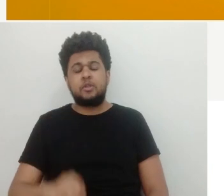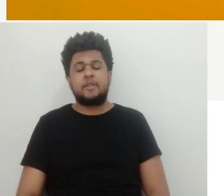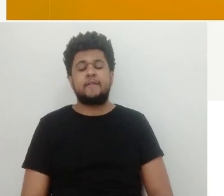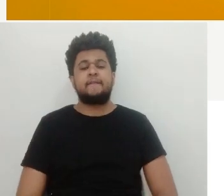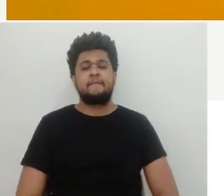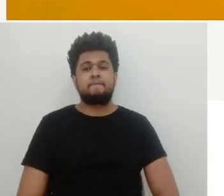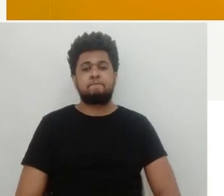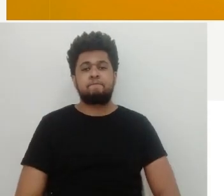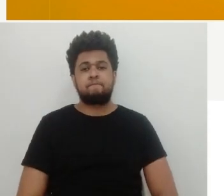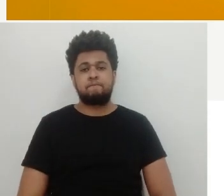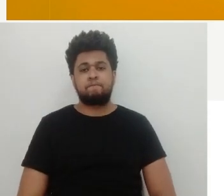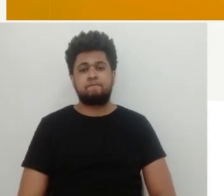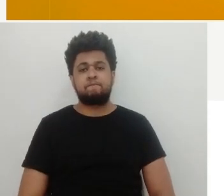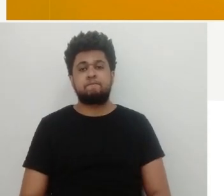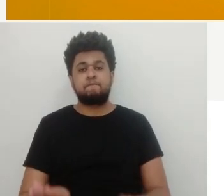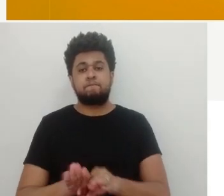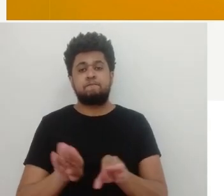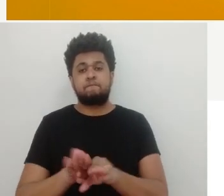africanos,